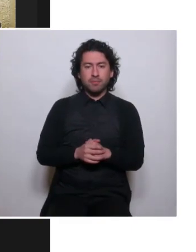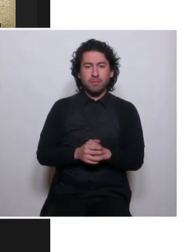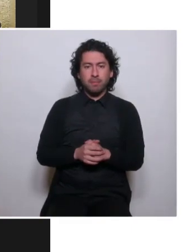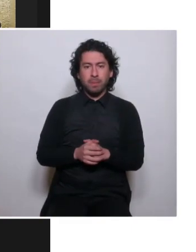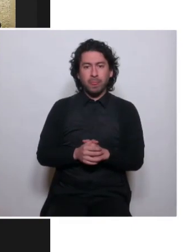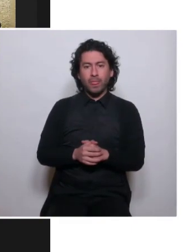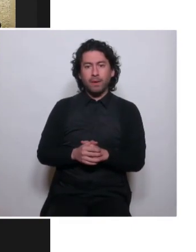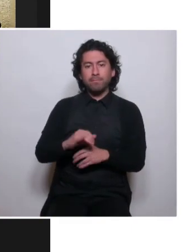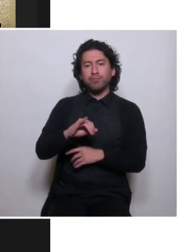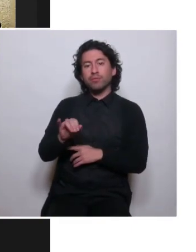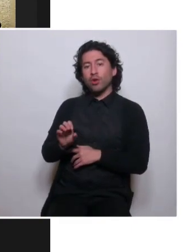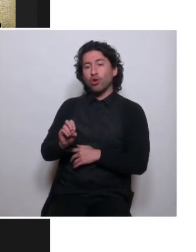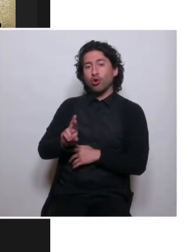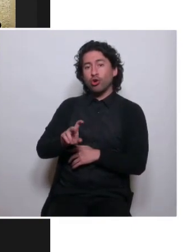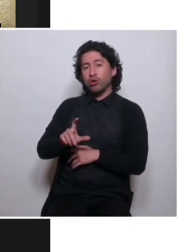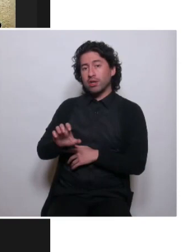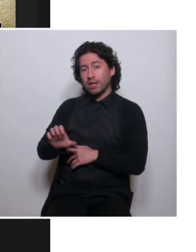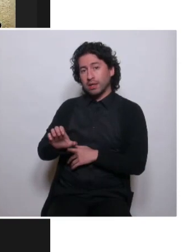Señor Jorge Arancibia.